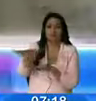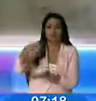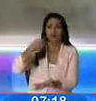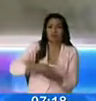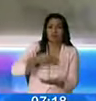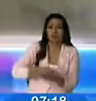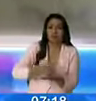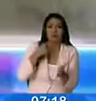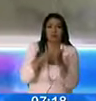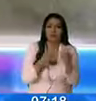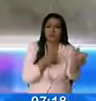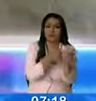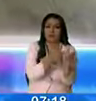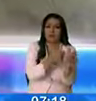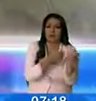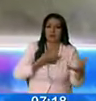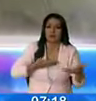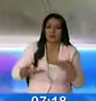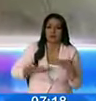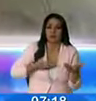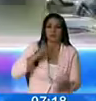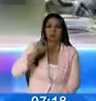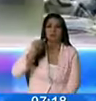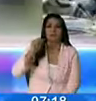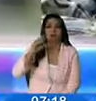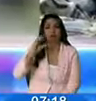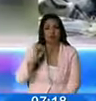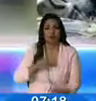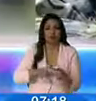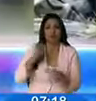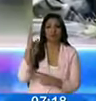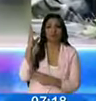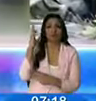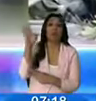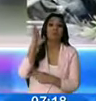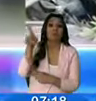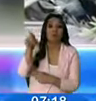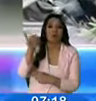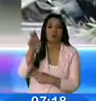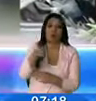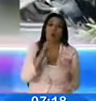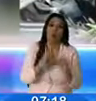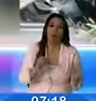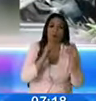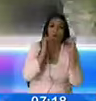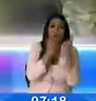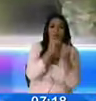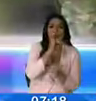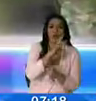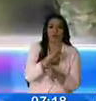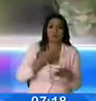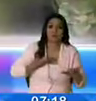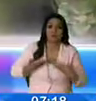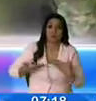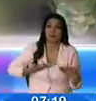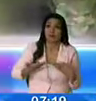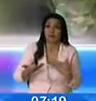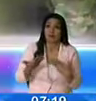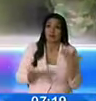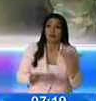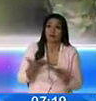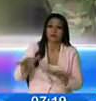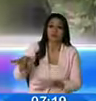en tiendas de las localidades de Tumaco en Colombia y San Lorenzo en Ecuador. Estas pequeñas tiendas no habrían servido solo